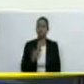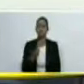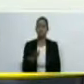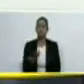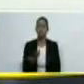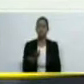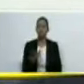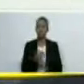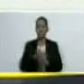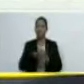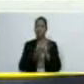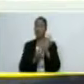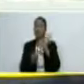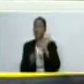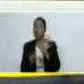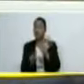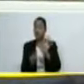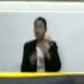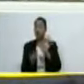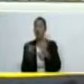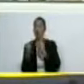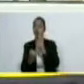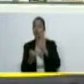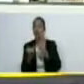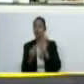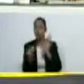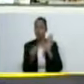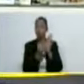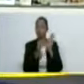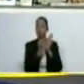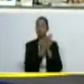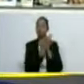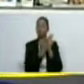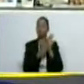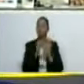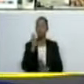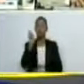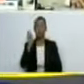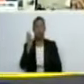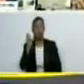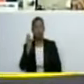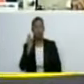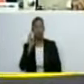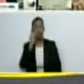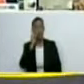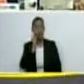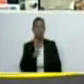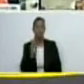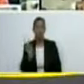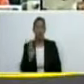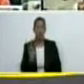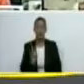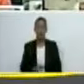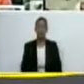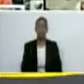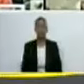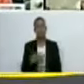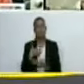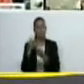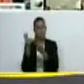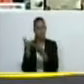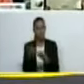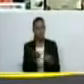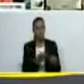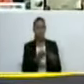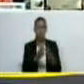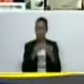poderes que establece la Constitución de la República Bolivariana de Venezuela, y le damos la bienvenida, como